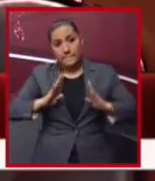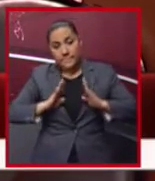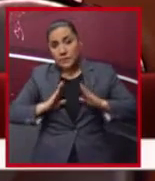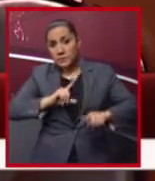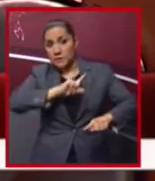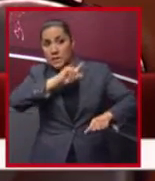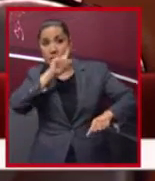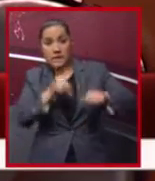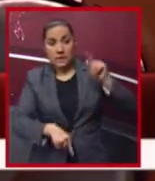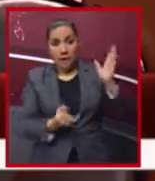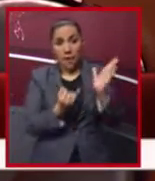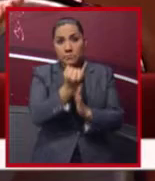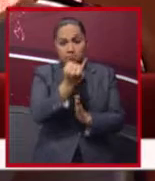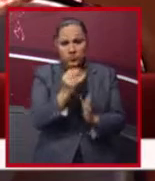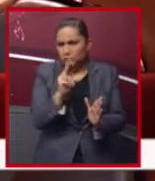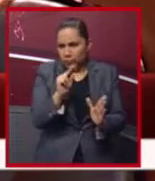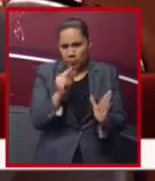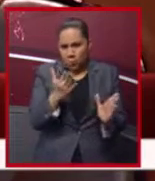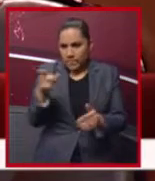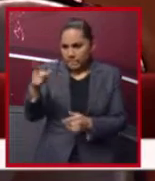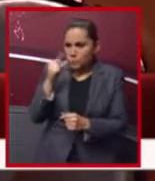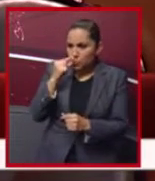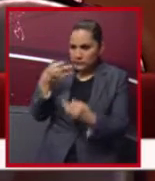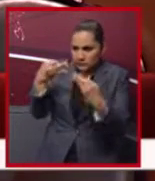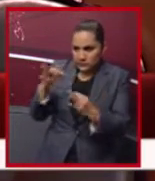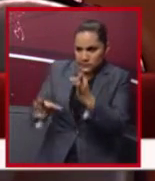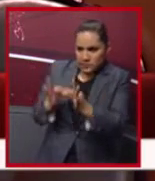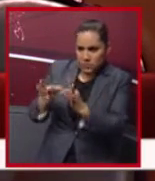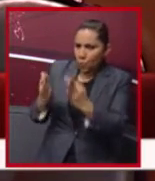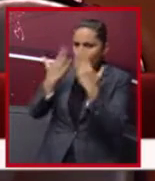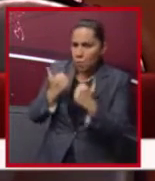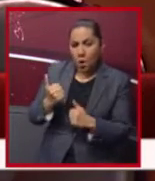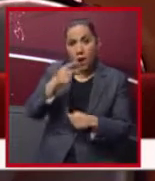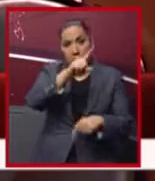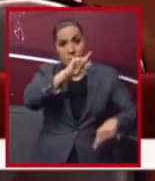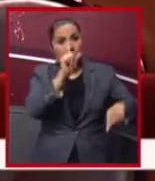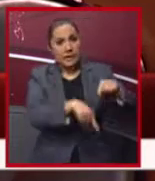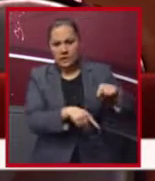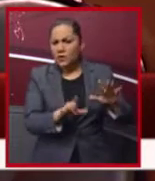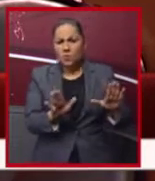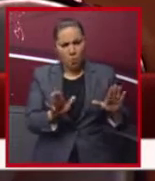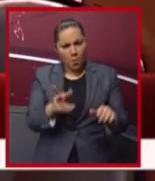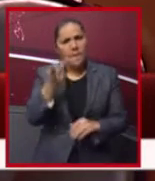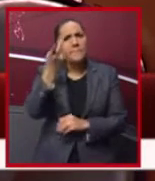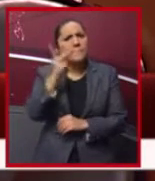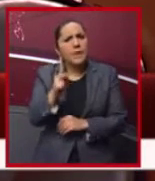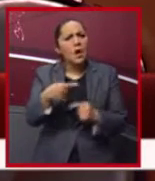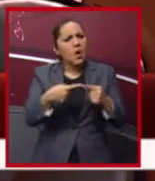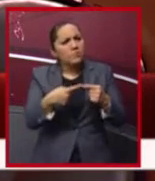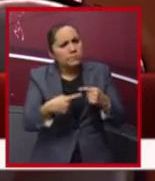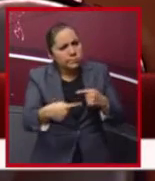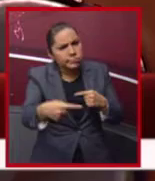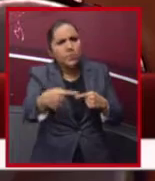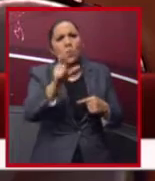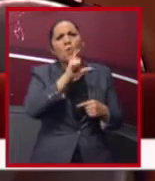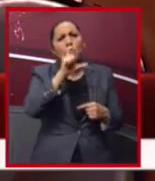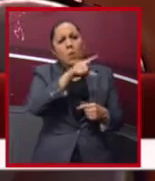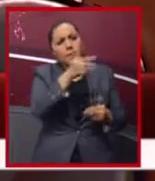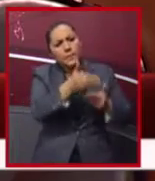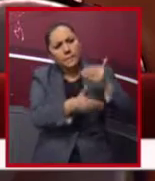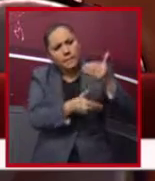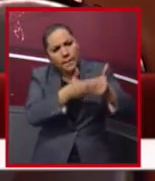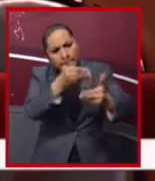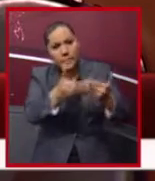Armadas. Pero no hemos visto que se le ponga una fecha fatal, con una hoja